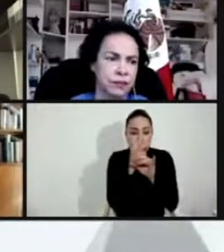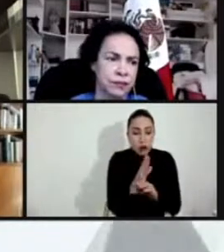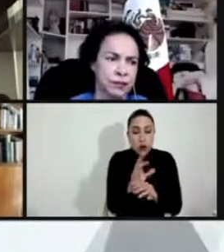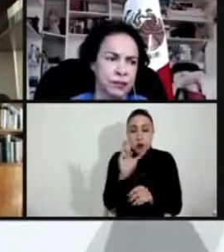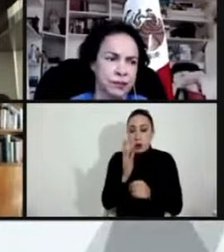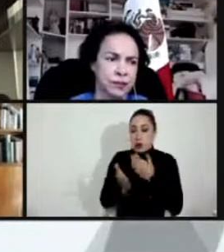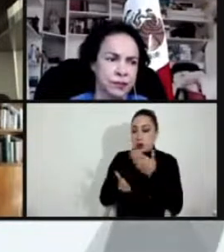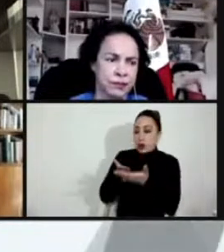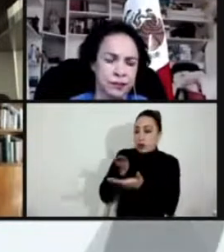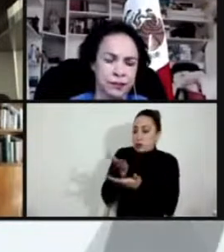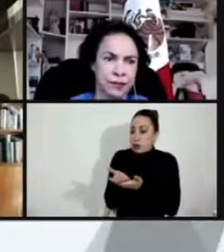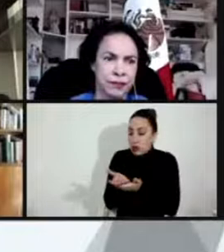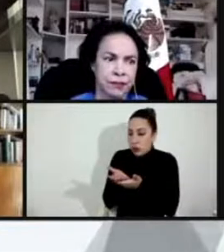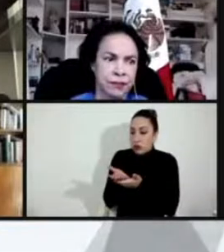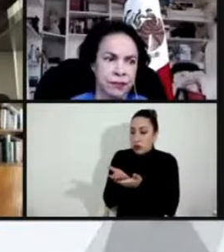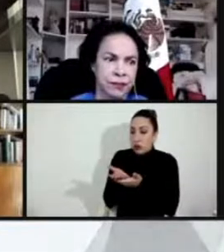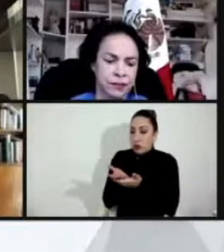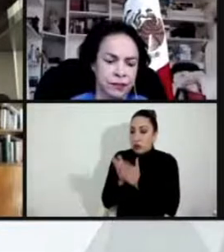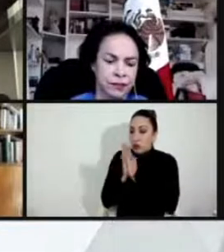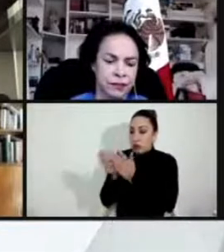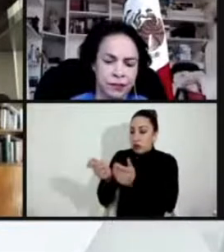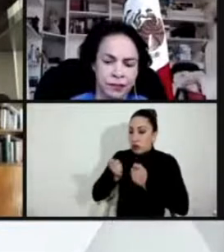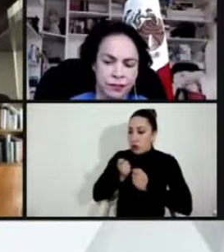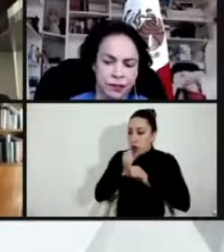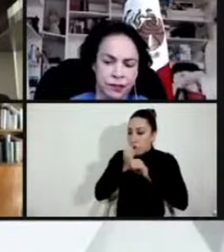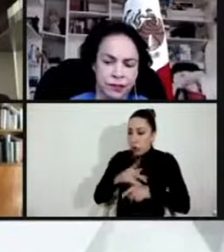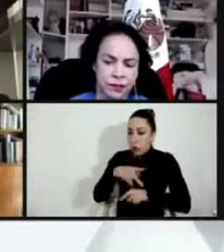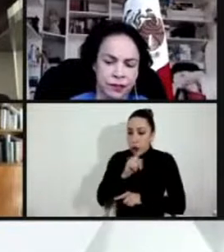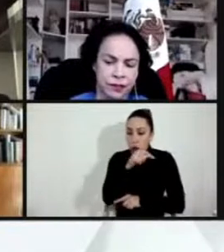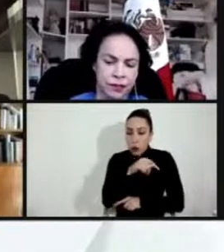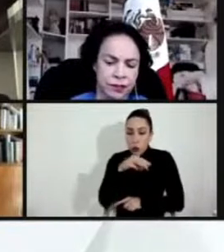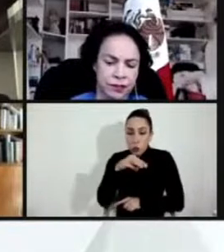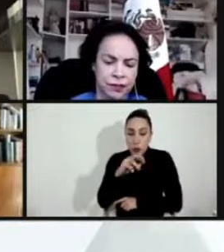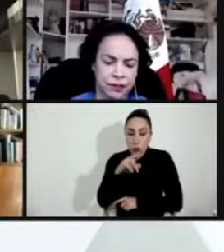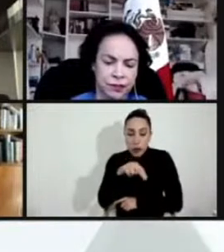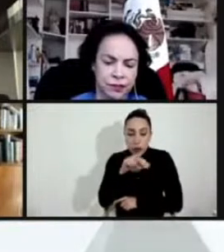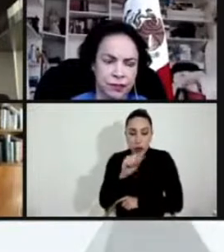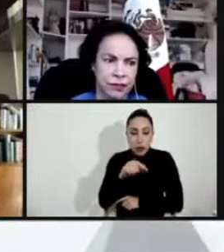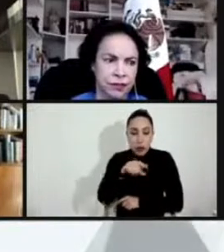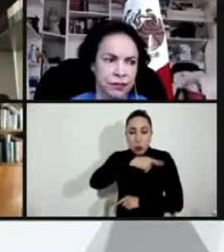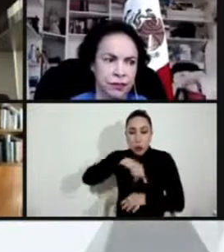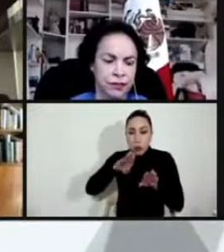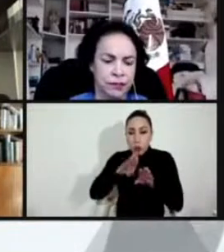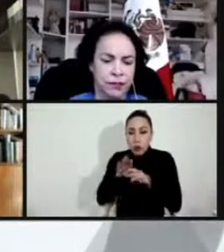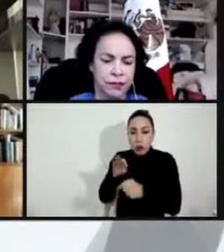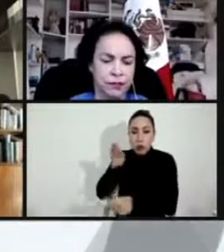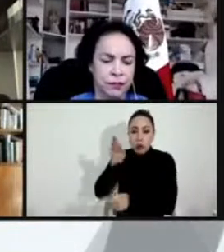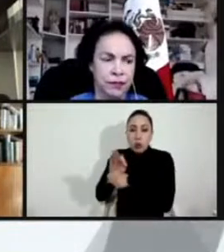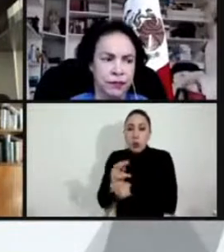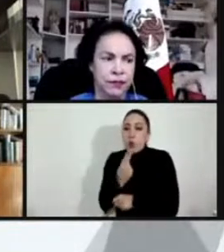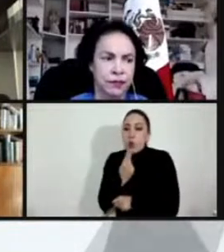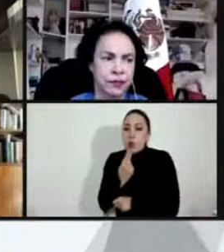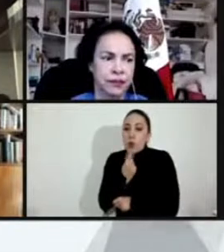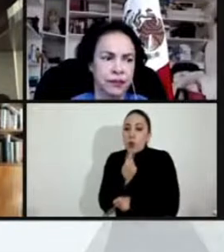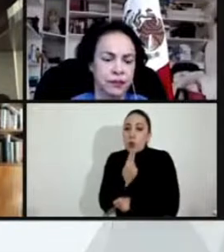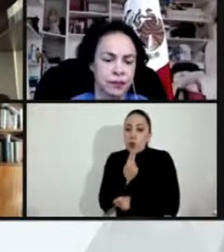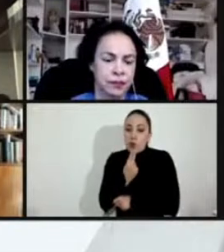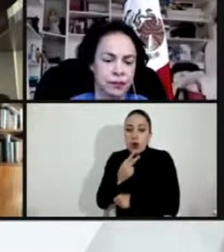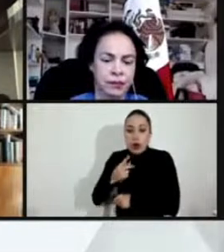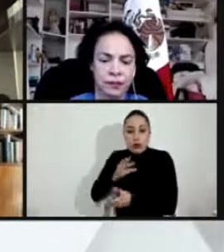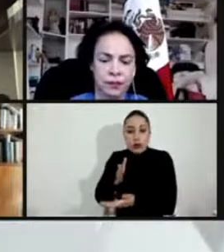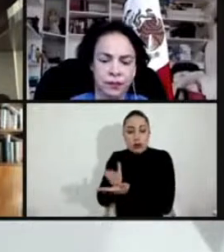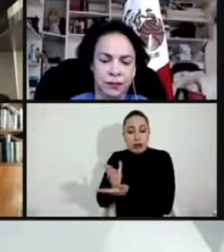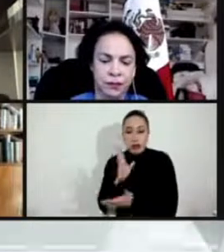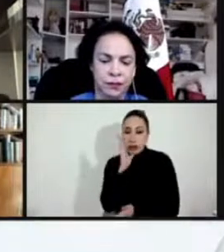protege con un manto, digamos, de impunidad, porque es un delito